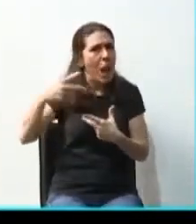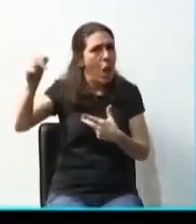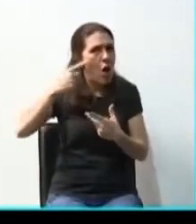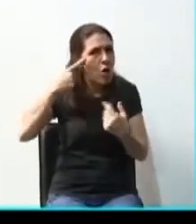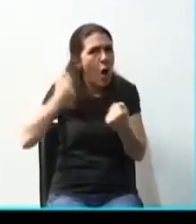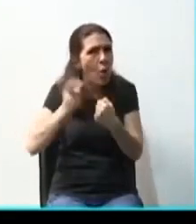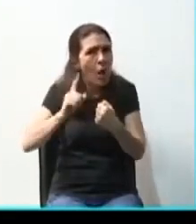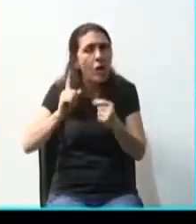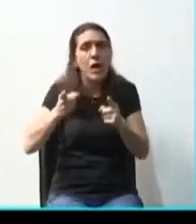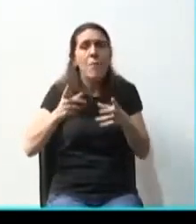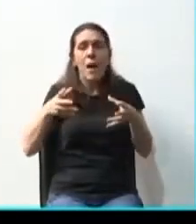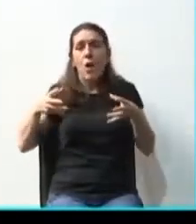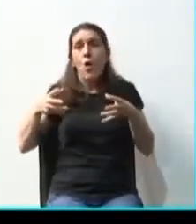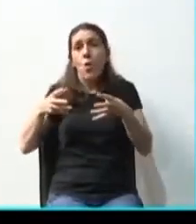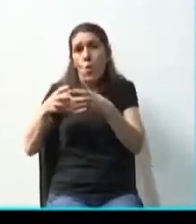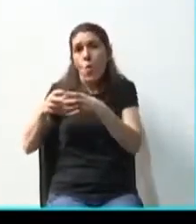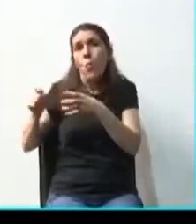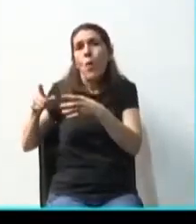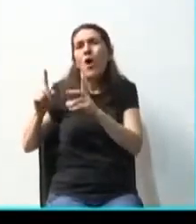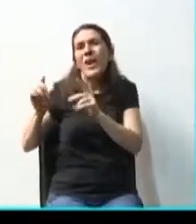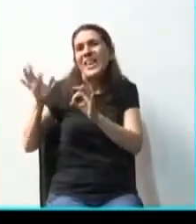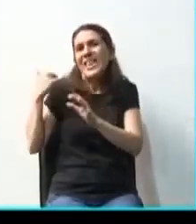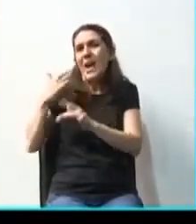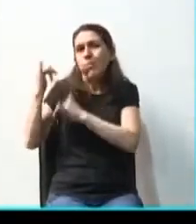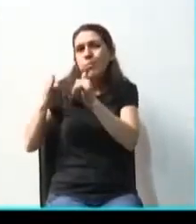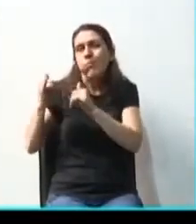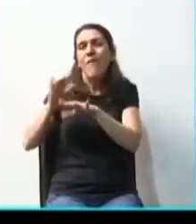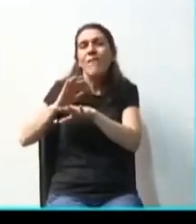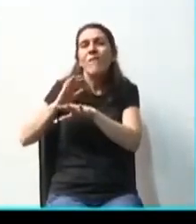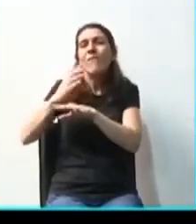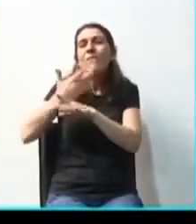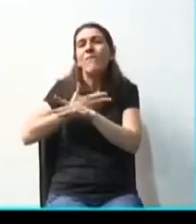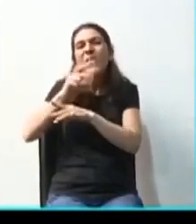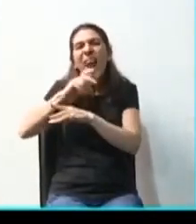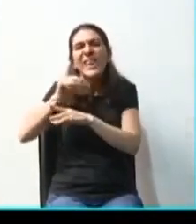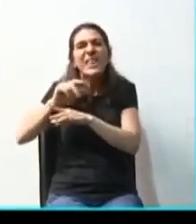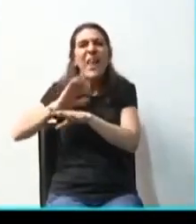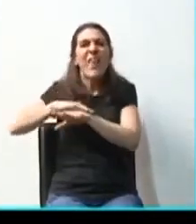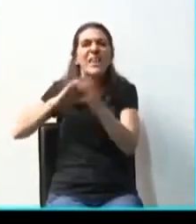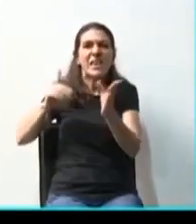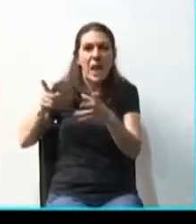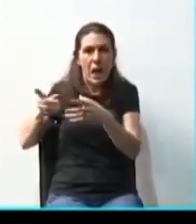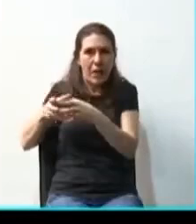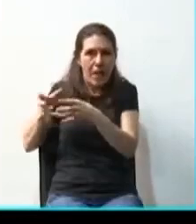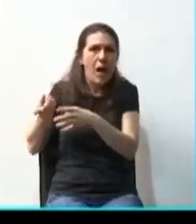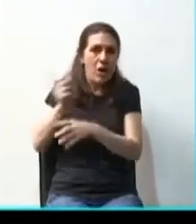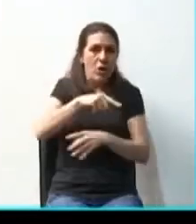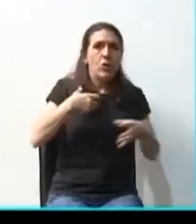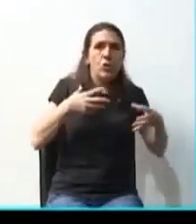militante de Frente de Izquierda, como explicaron recién mis compañeras, nosotros somos partidos de otro